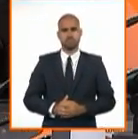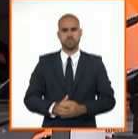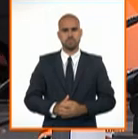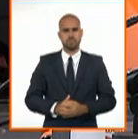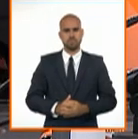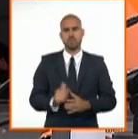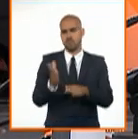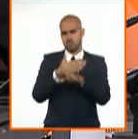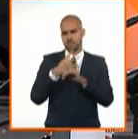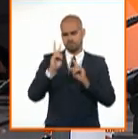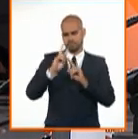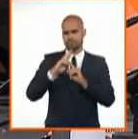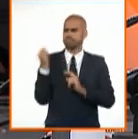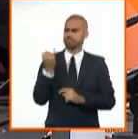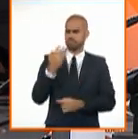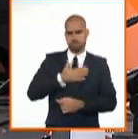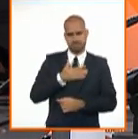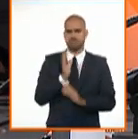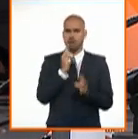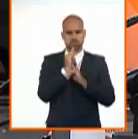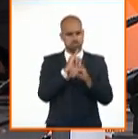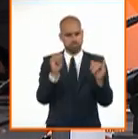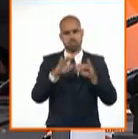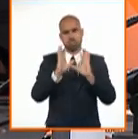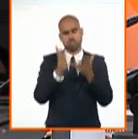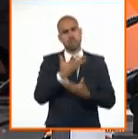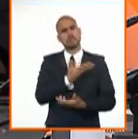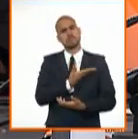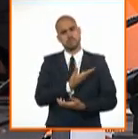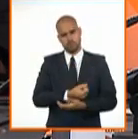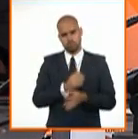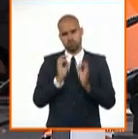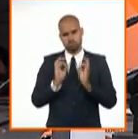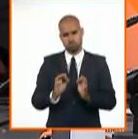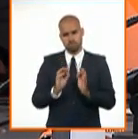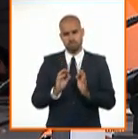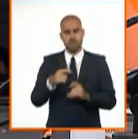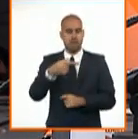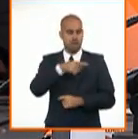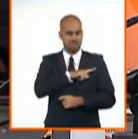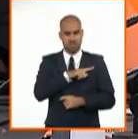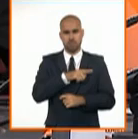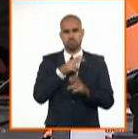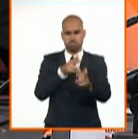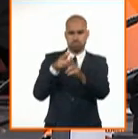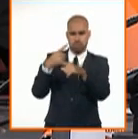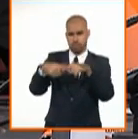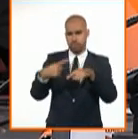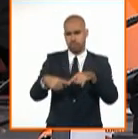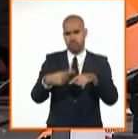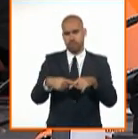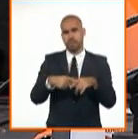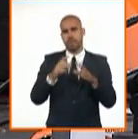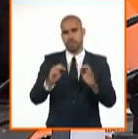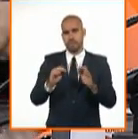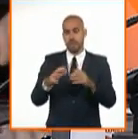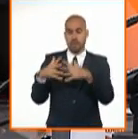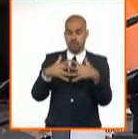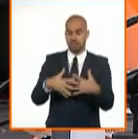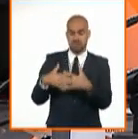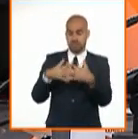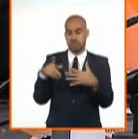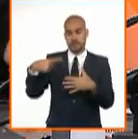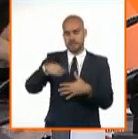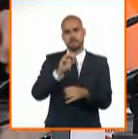internacionales este terrible sucesos en la jornada de ayer que ha conmocionado a los eeuu que ha hecho